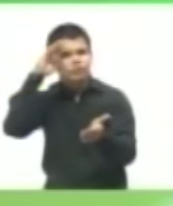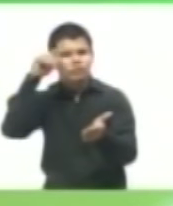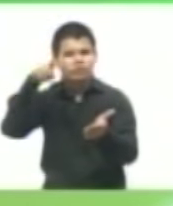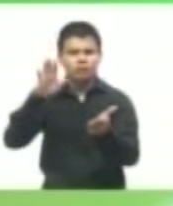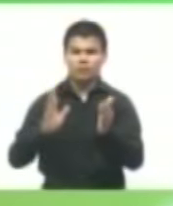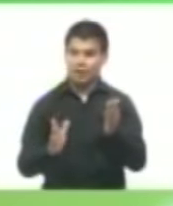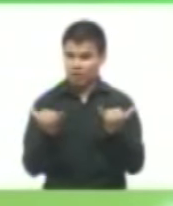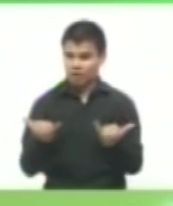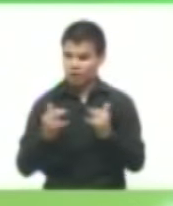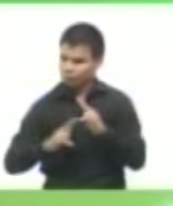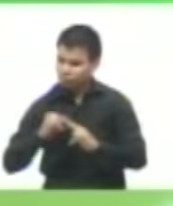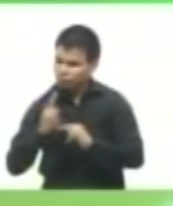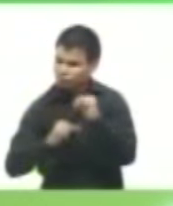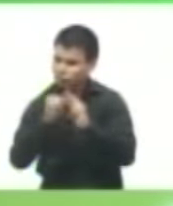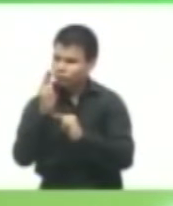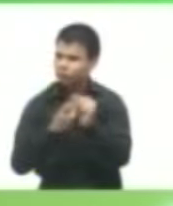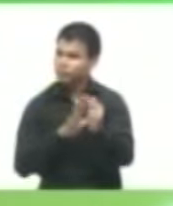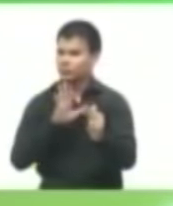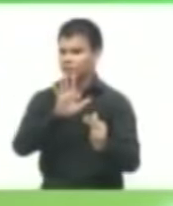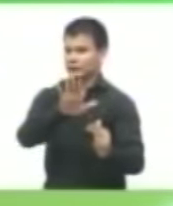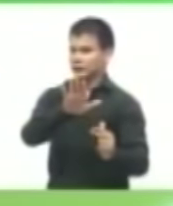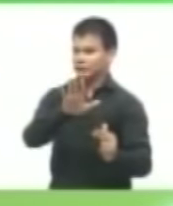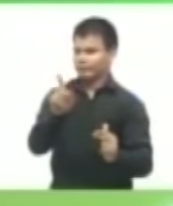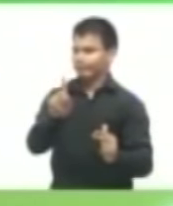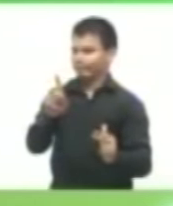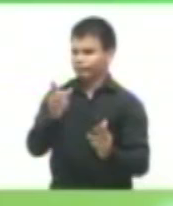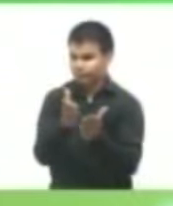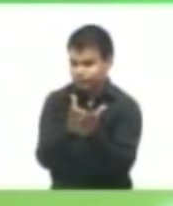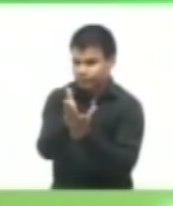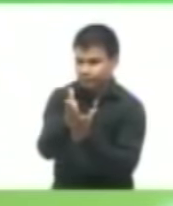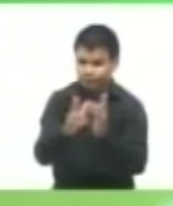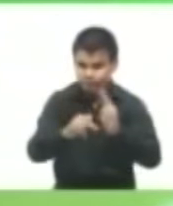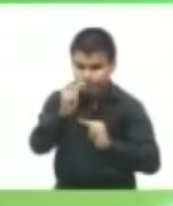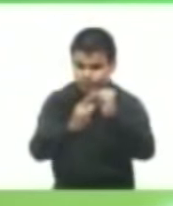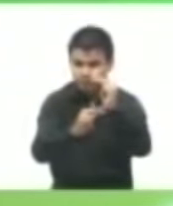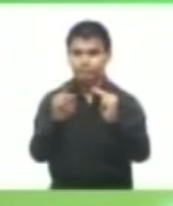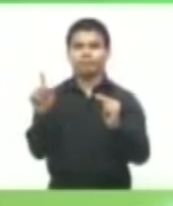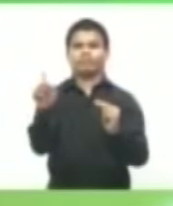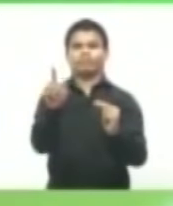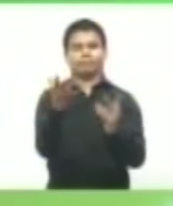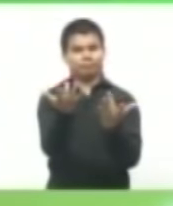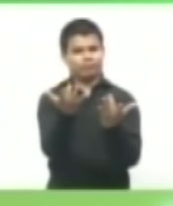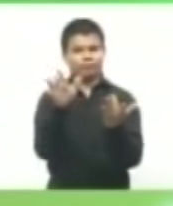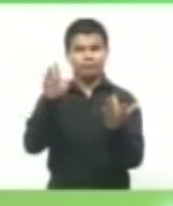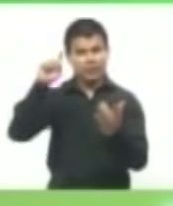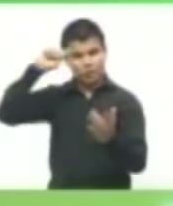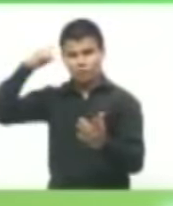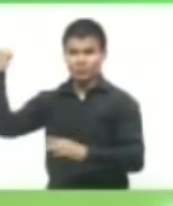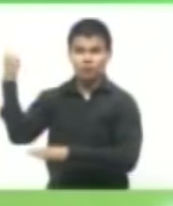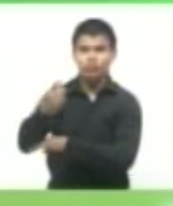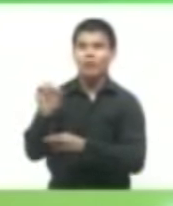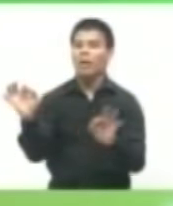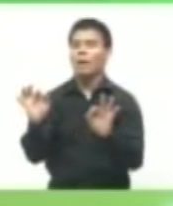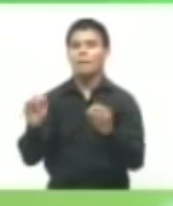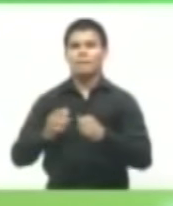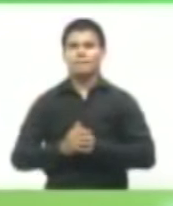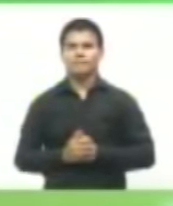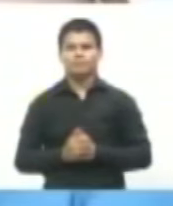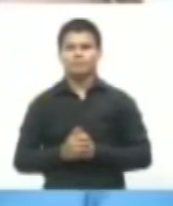una marina en el barrio Castillo Grande de Cartagena. Pese a la autorización del gobierno nacional, el tema aún sigue